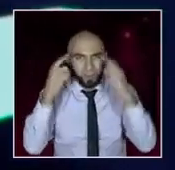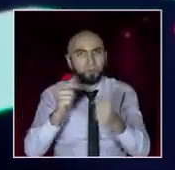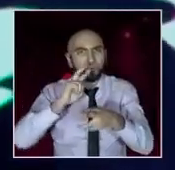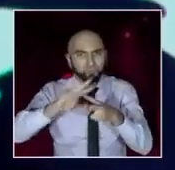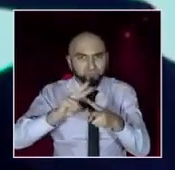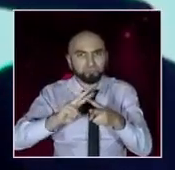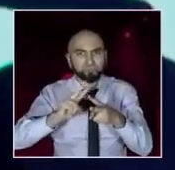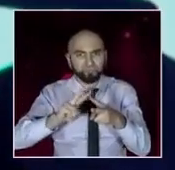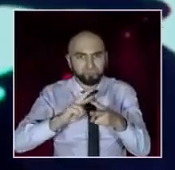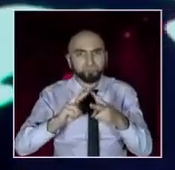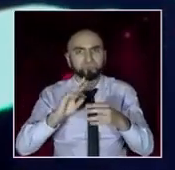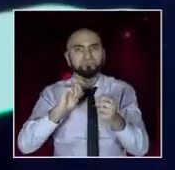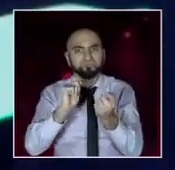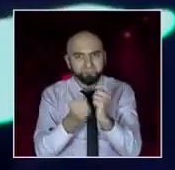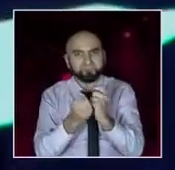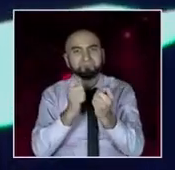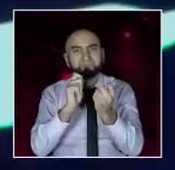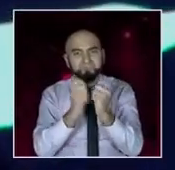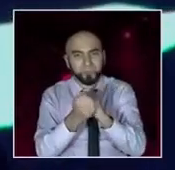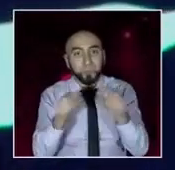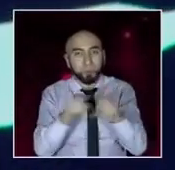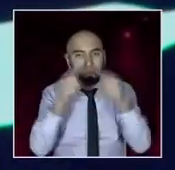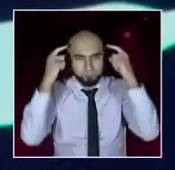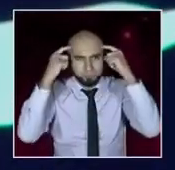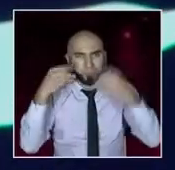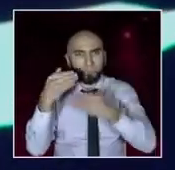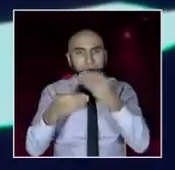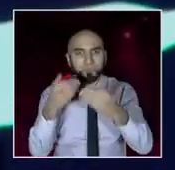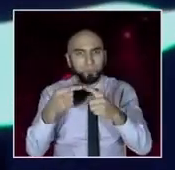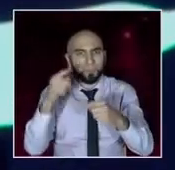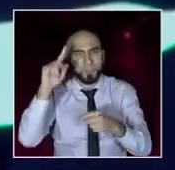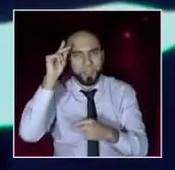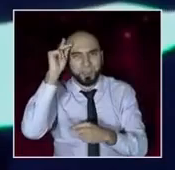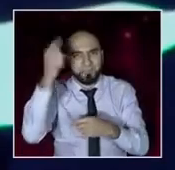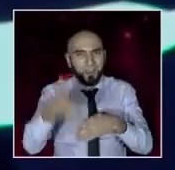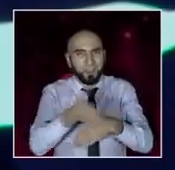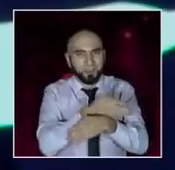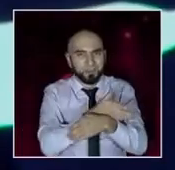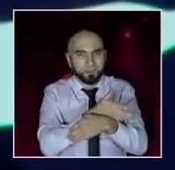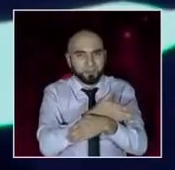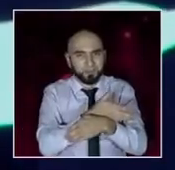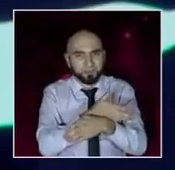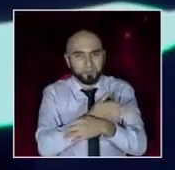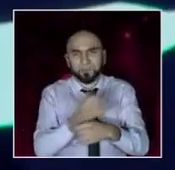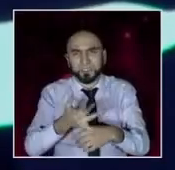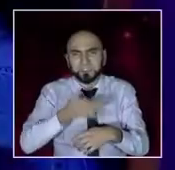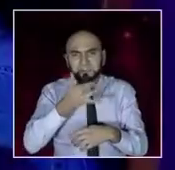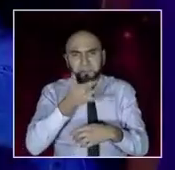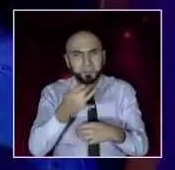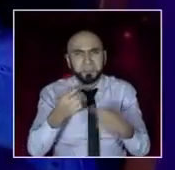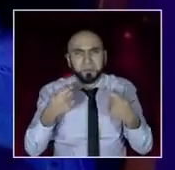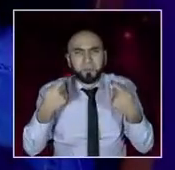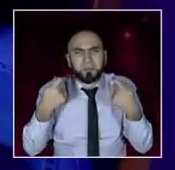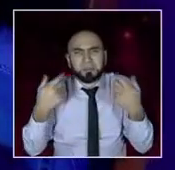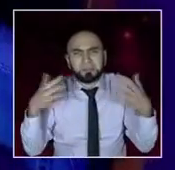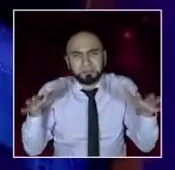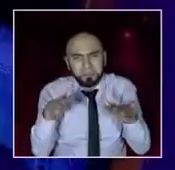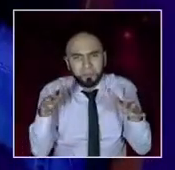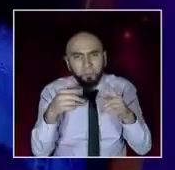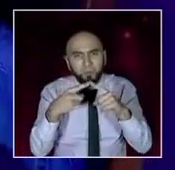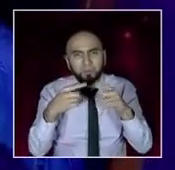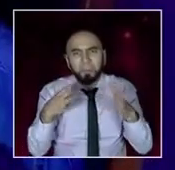proceso de adivinar, es implementado el cerebro simplemente tratando de minimizar estos errores de